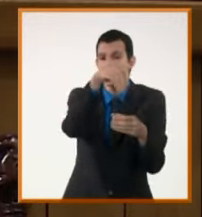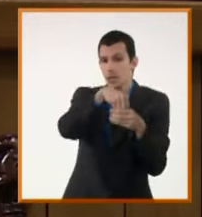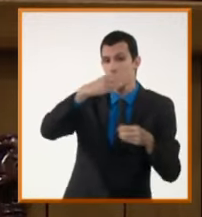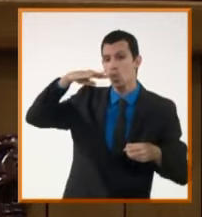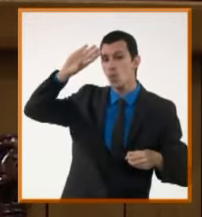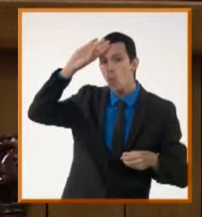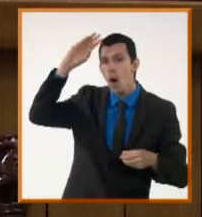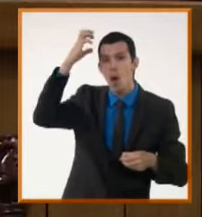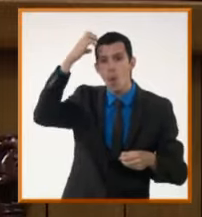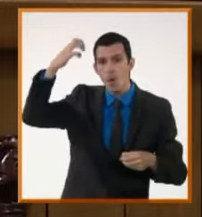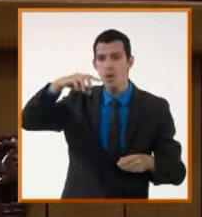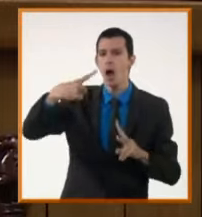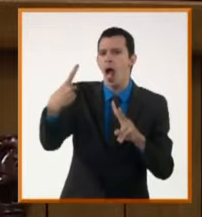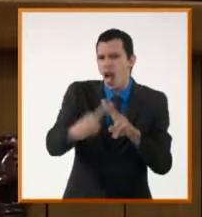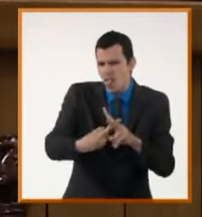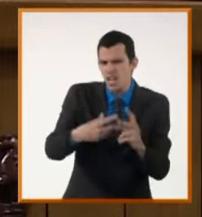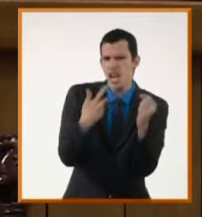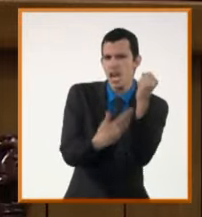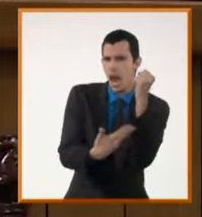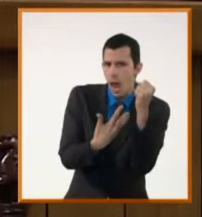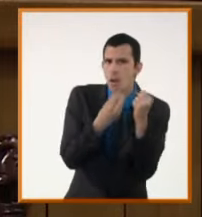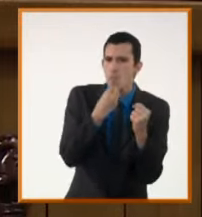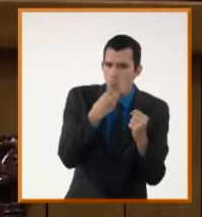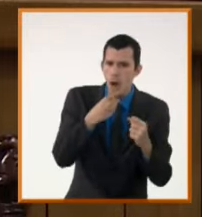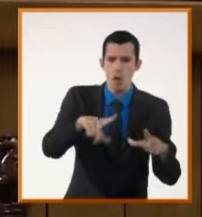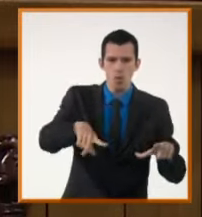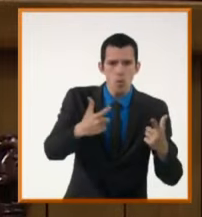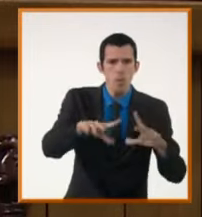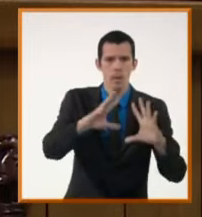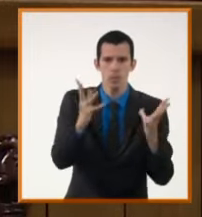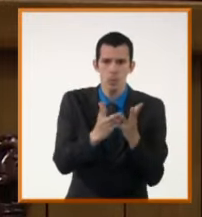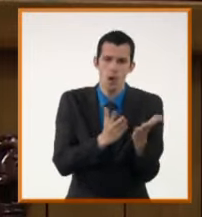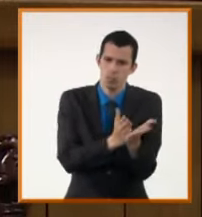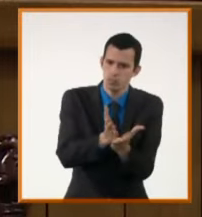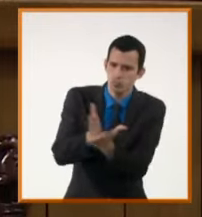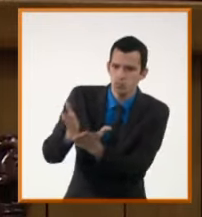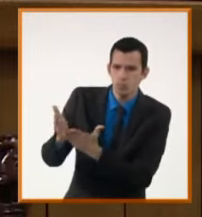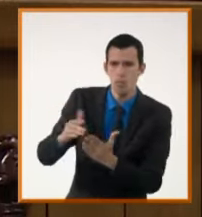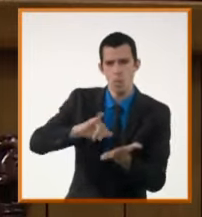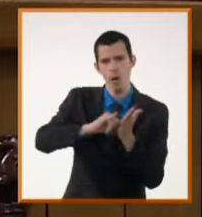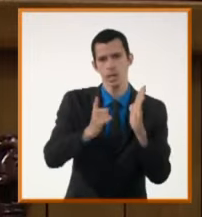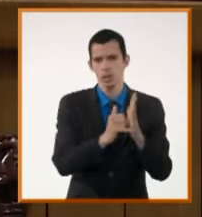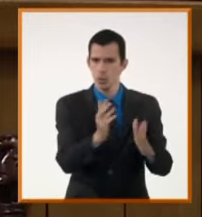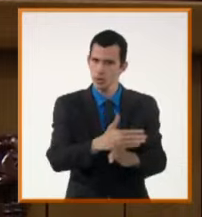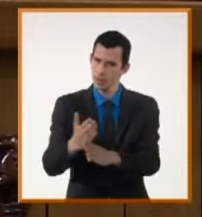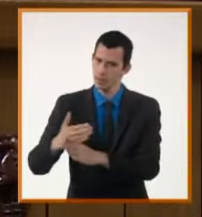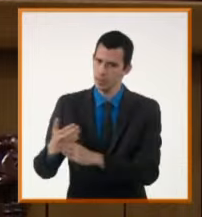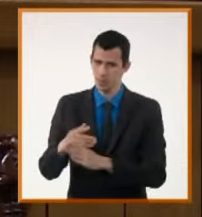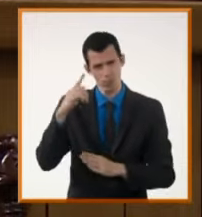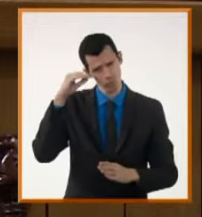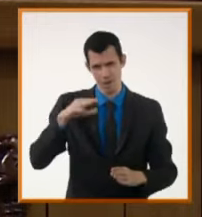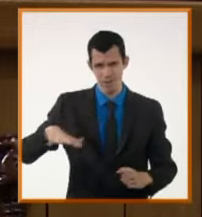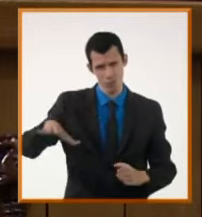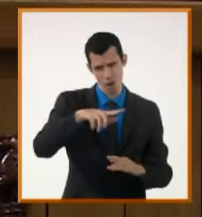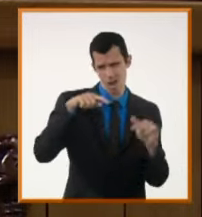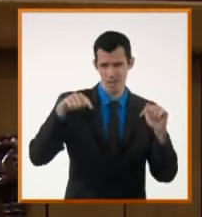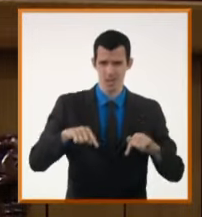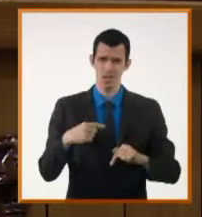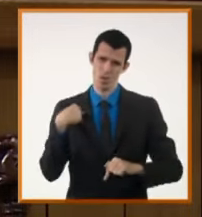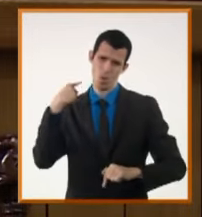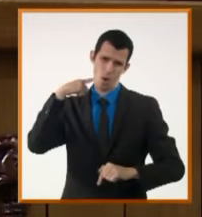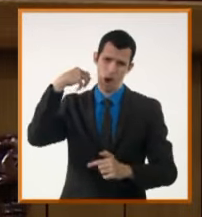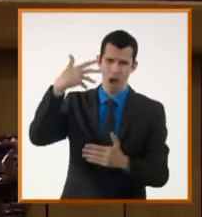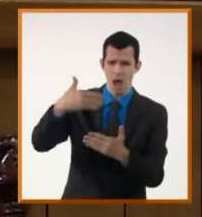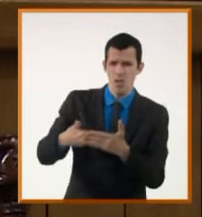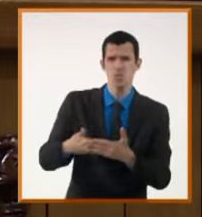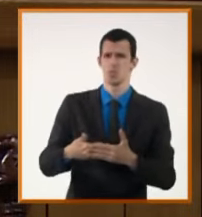Pero estas asambleas tenemos que hacerlas con calidad, y yo alerto desde aquí, ustedes varios años, llevamos 3 años en que yo he hecho